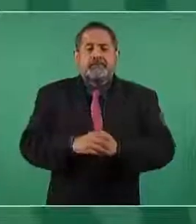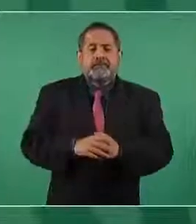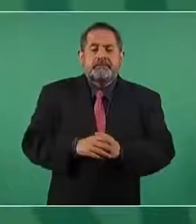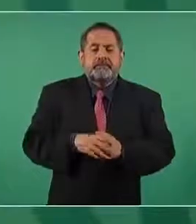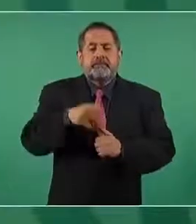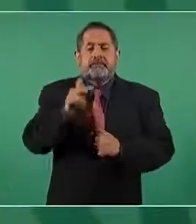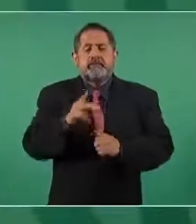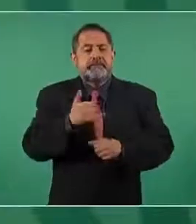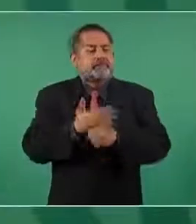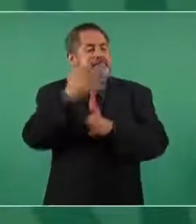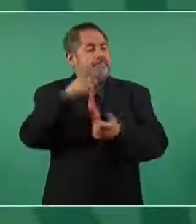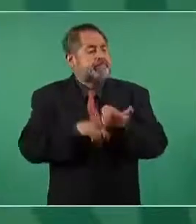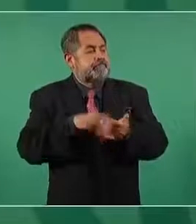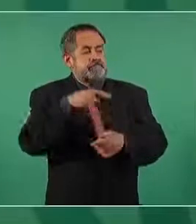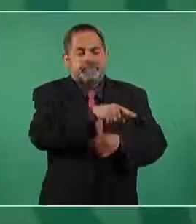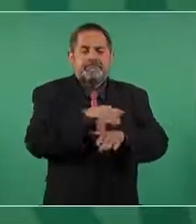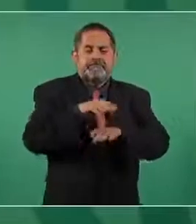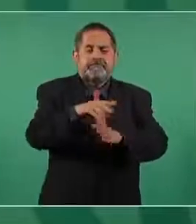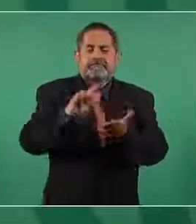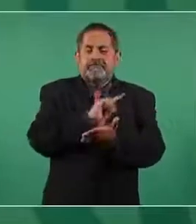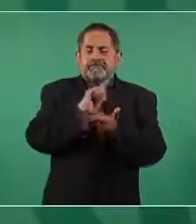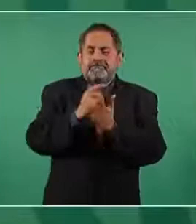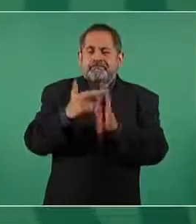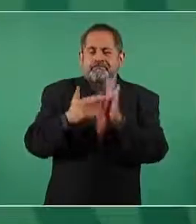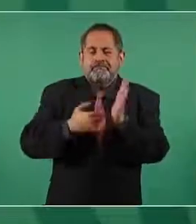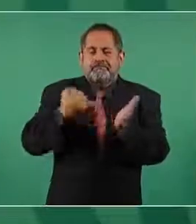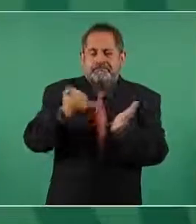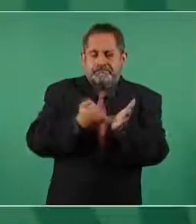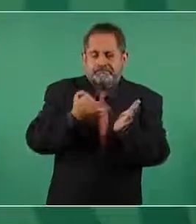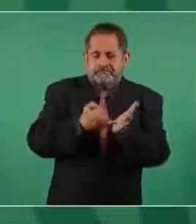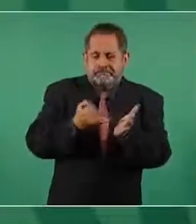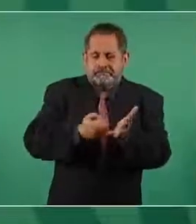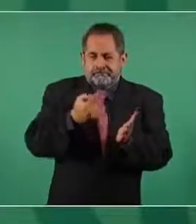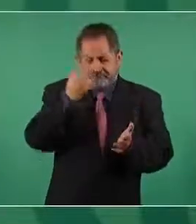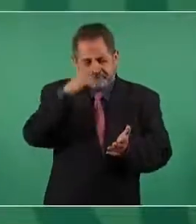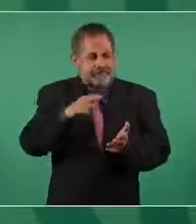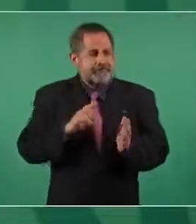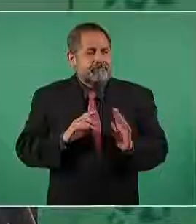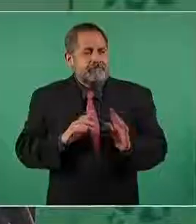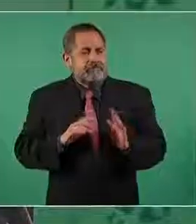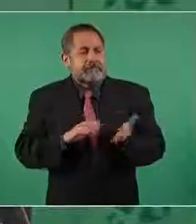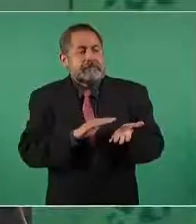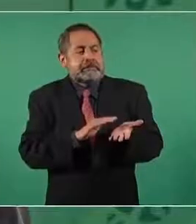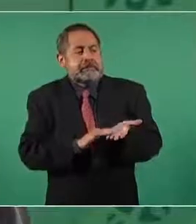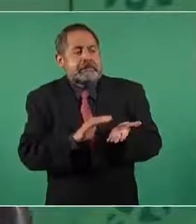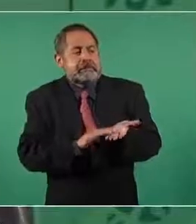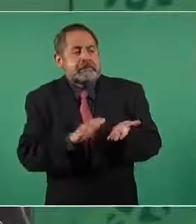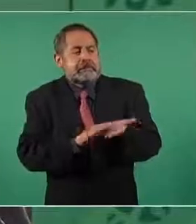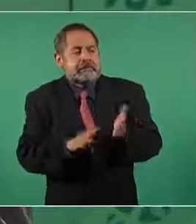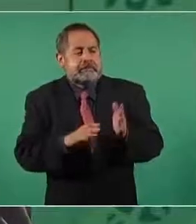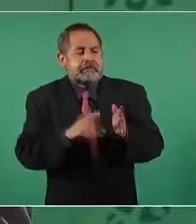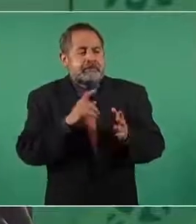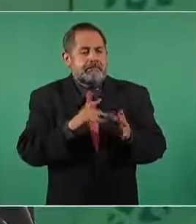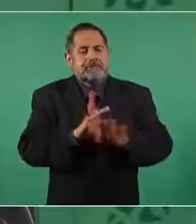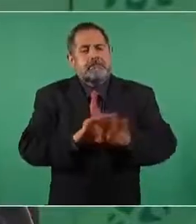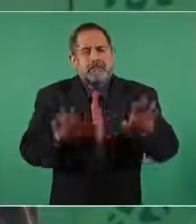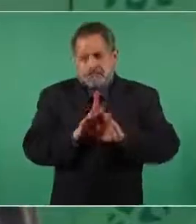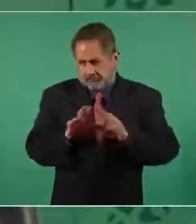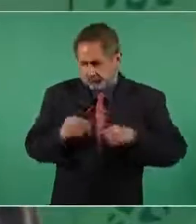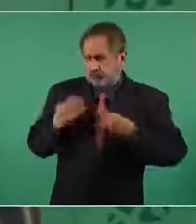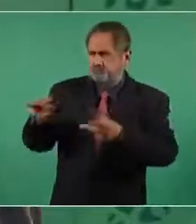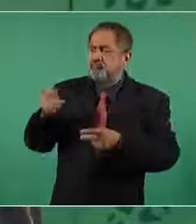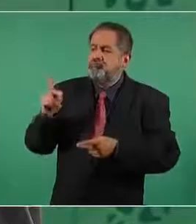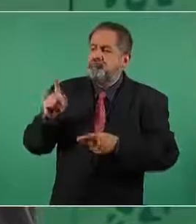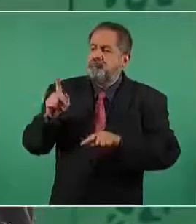había una situación fiscal y querían que se quitara la cuestión